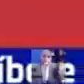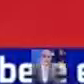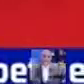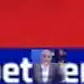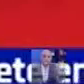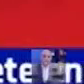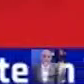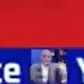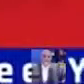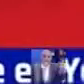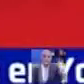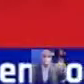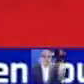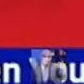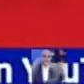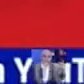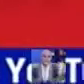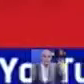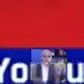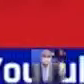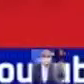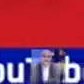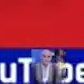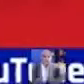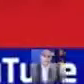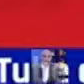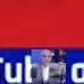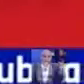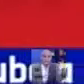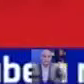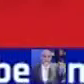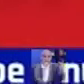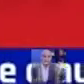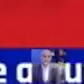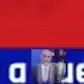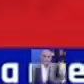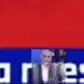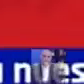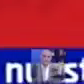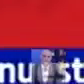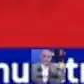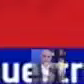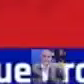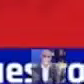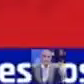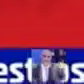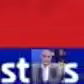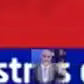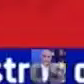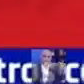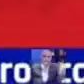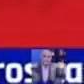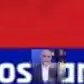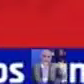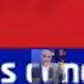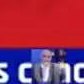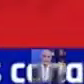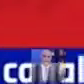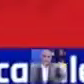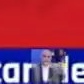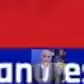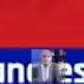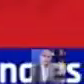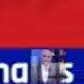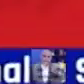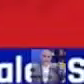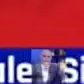por ejemplo, los supuestos debates que están en sus mesas, y para nada, pues ahí tiene a la misma gente